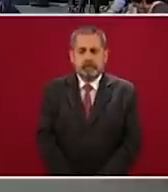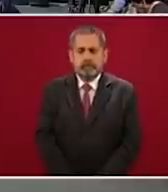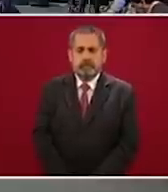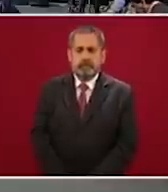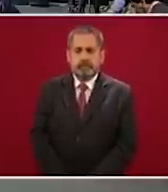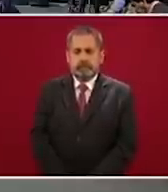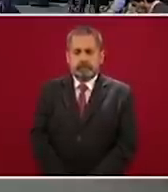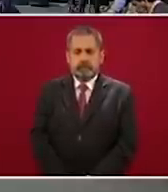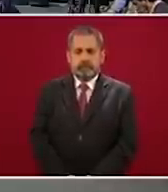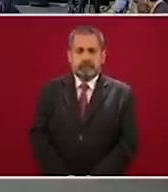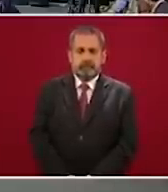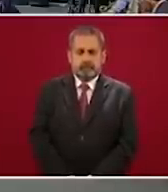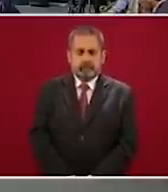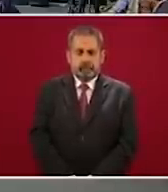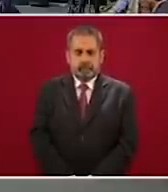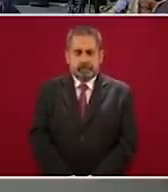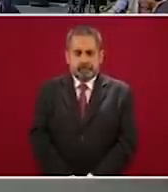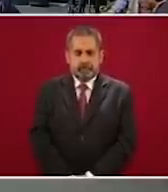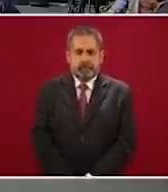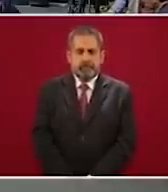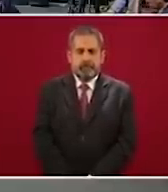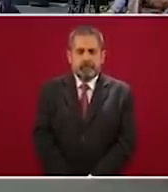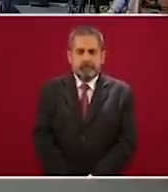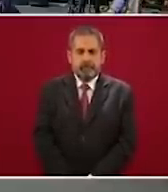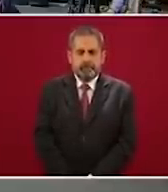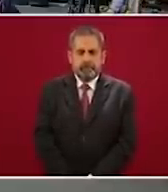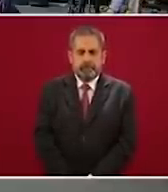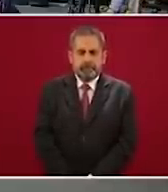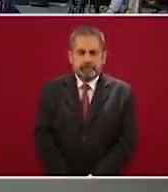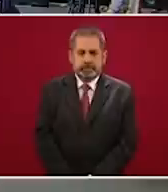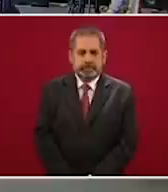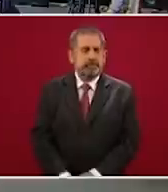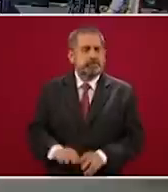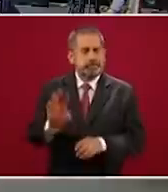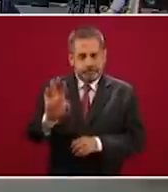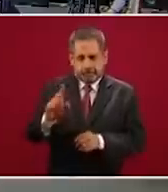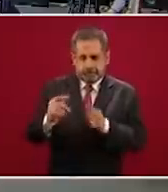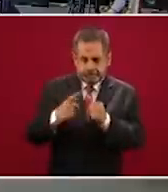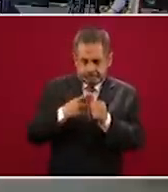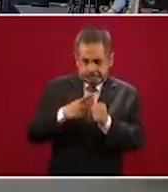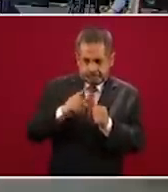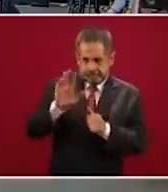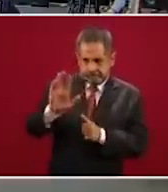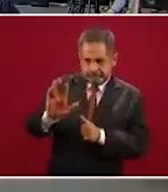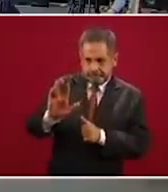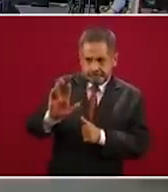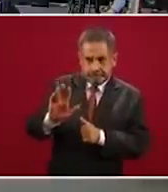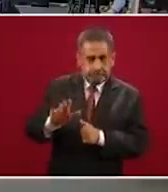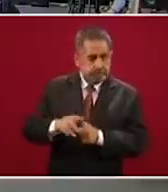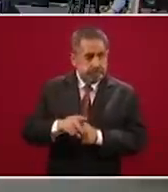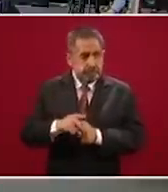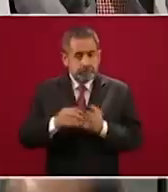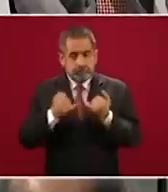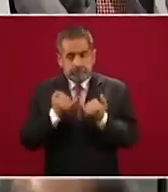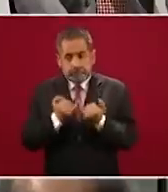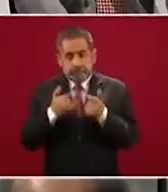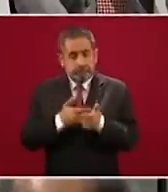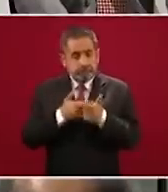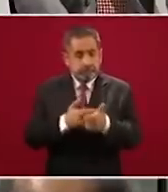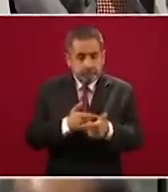Para regresarle al pueblo las playas. Primero, no permitir que se sigan entregando las